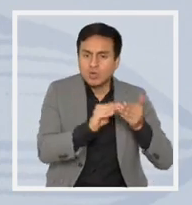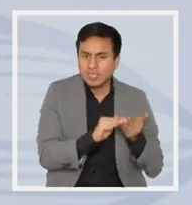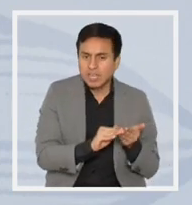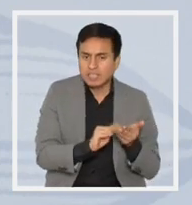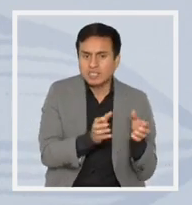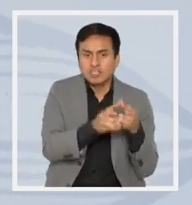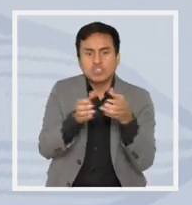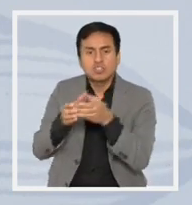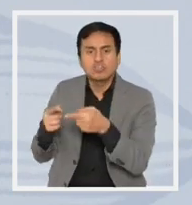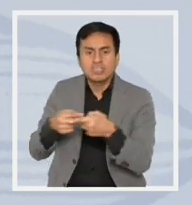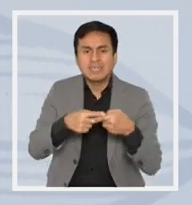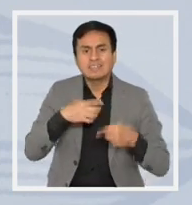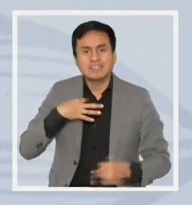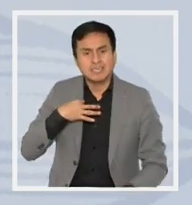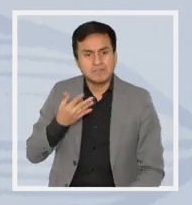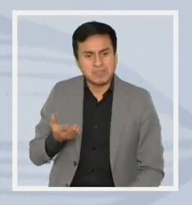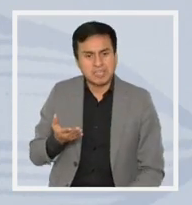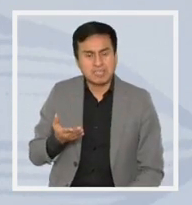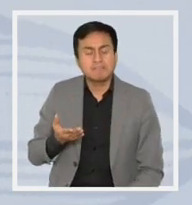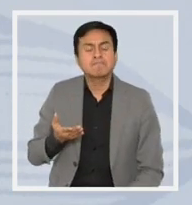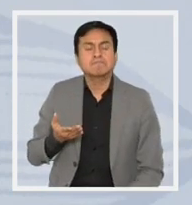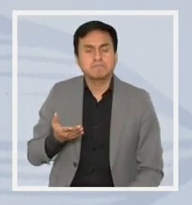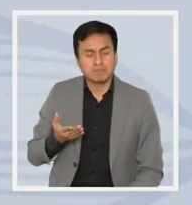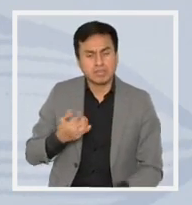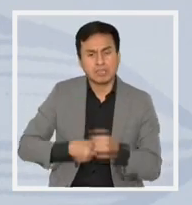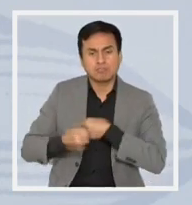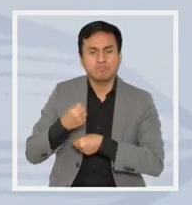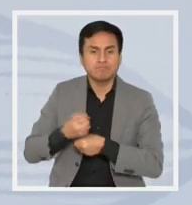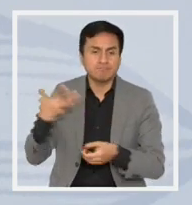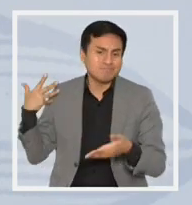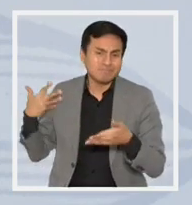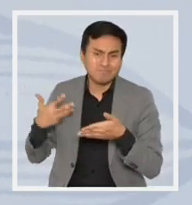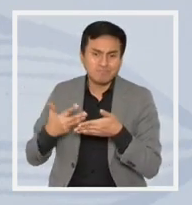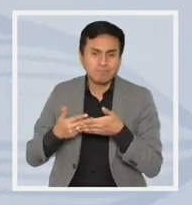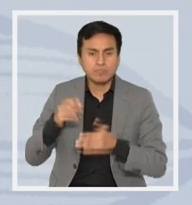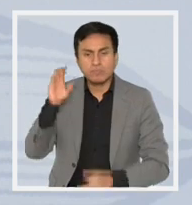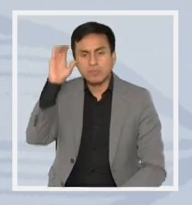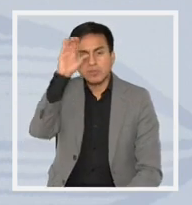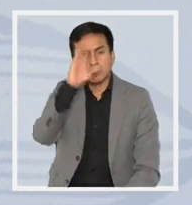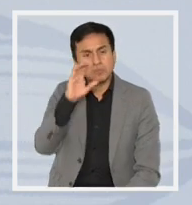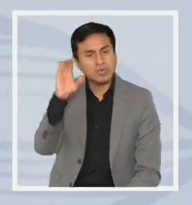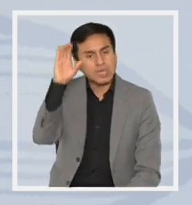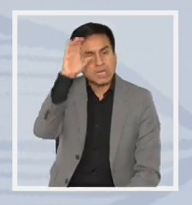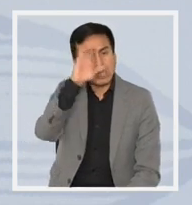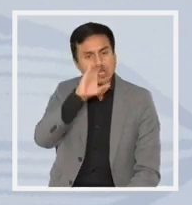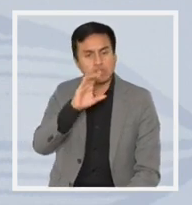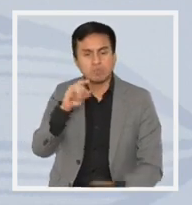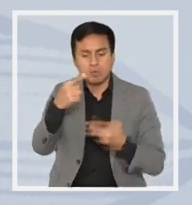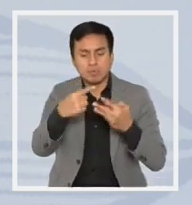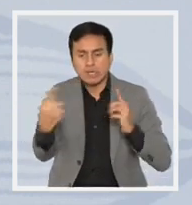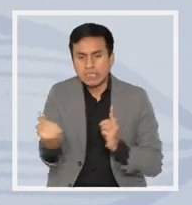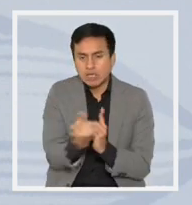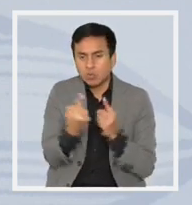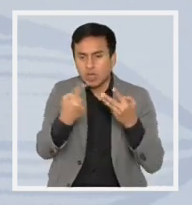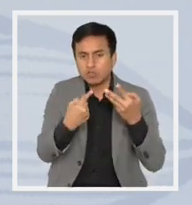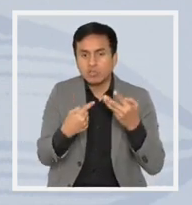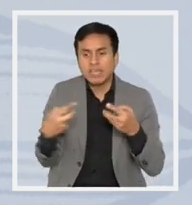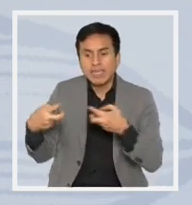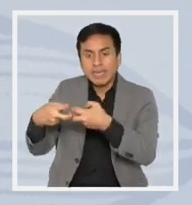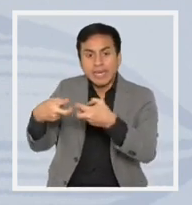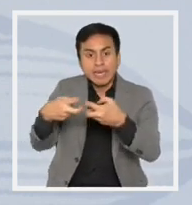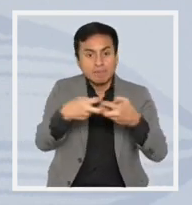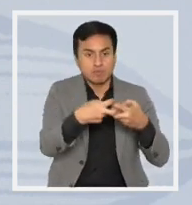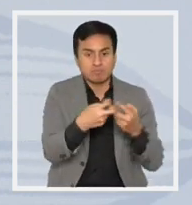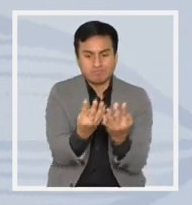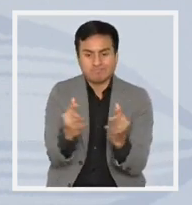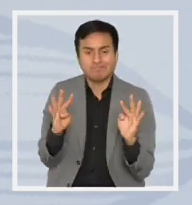de la sociedad civil, que lleva largo tiempo buscando estos puntos de encuentro, los gremios también